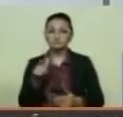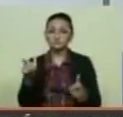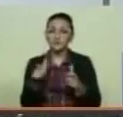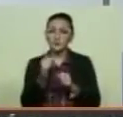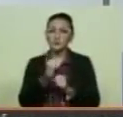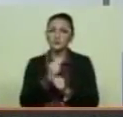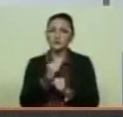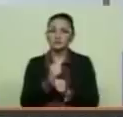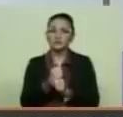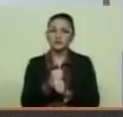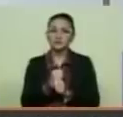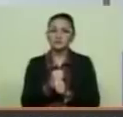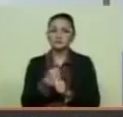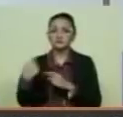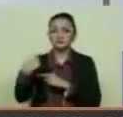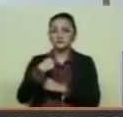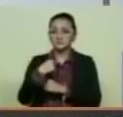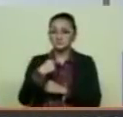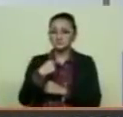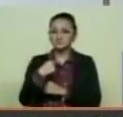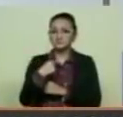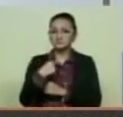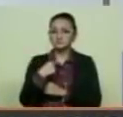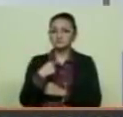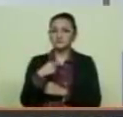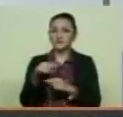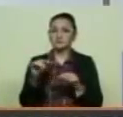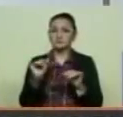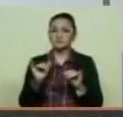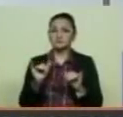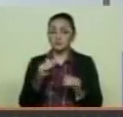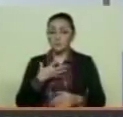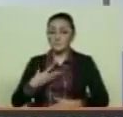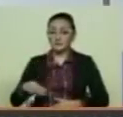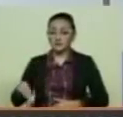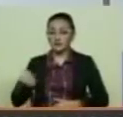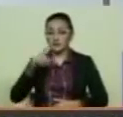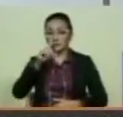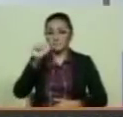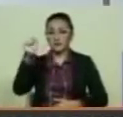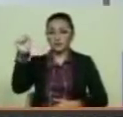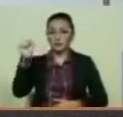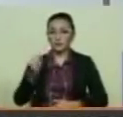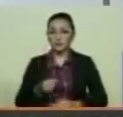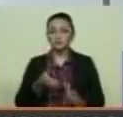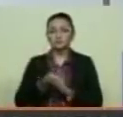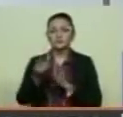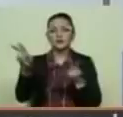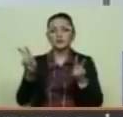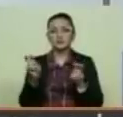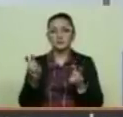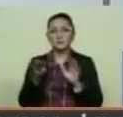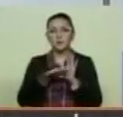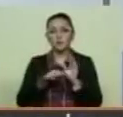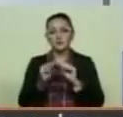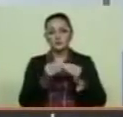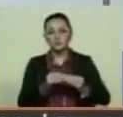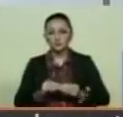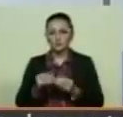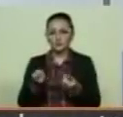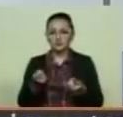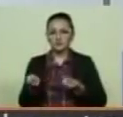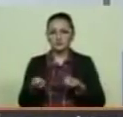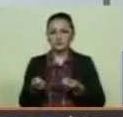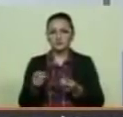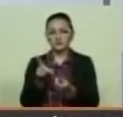trabajo en el marco de instrucciones muy precisas que ha dado el jefe de Estado, lo que tiene que ver con el programa de recuperación